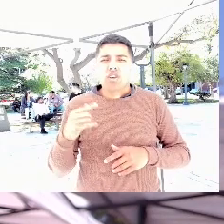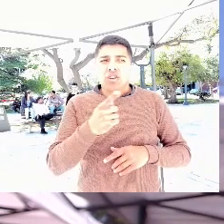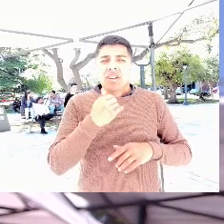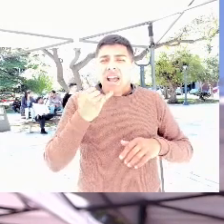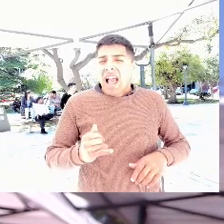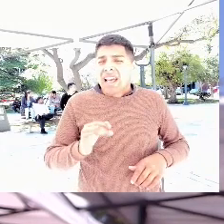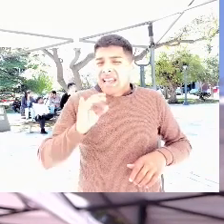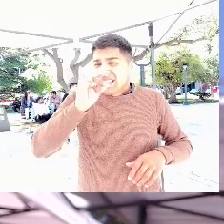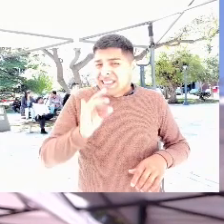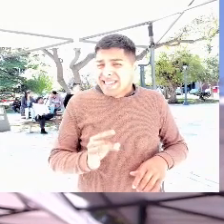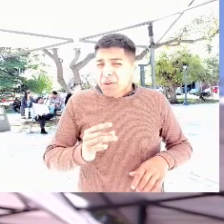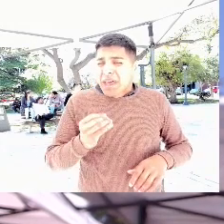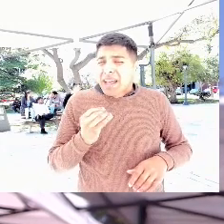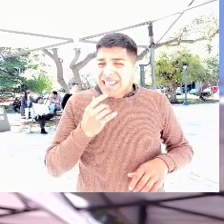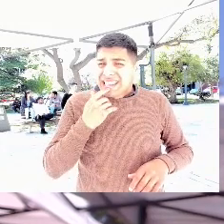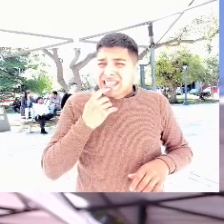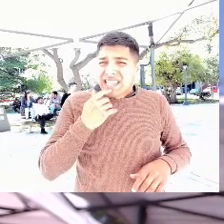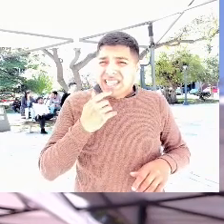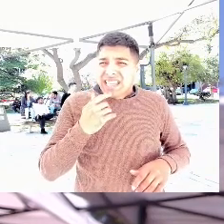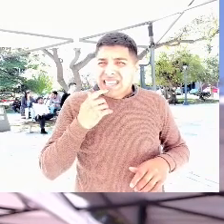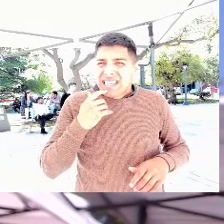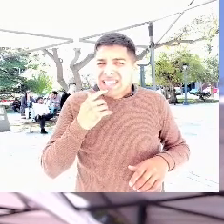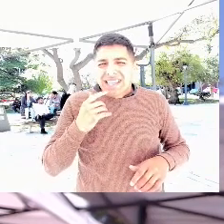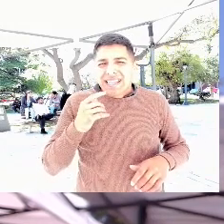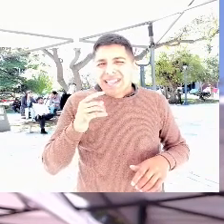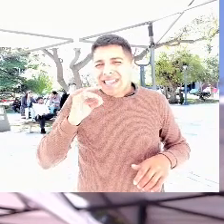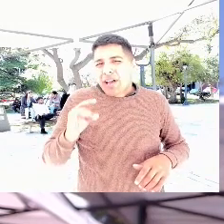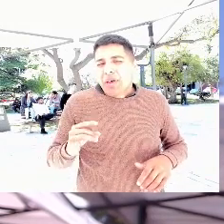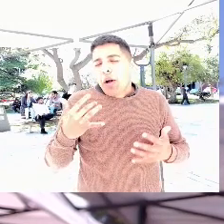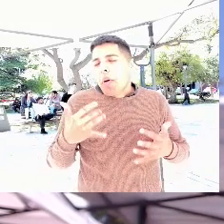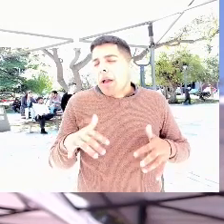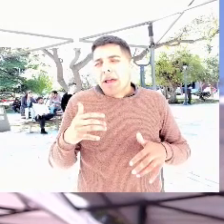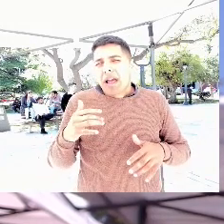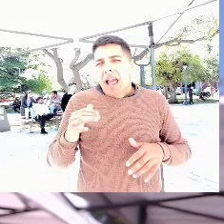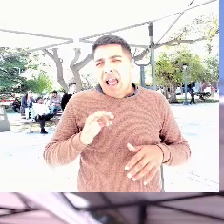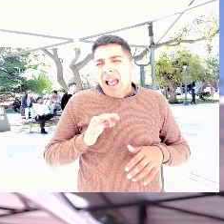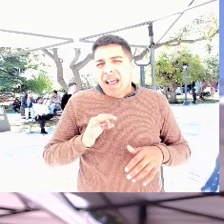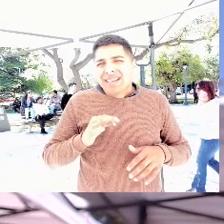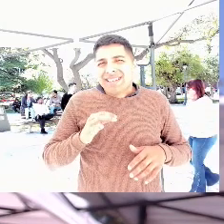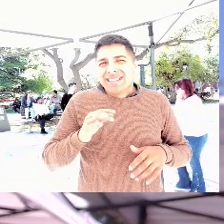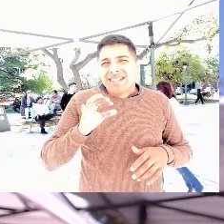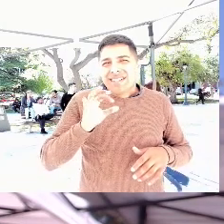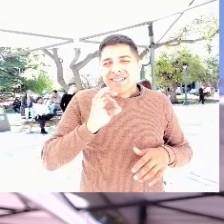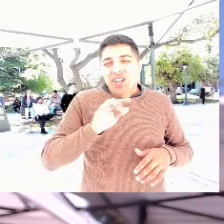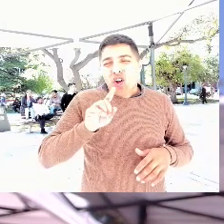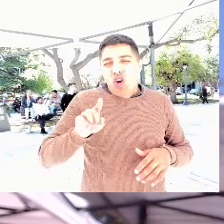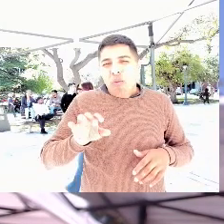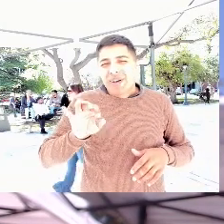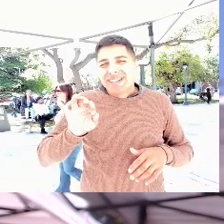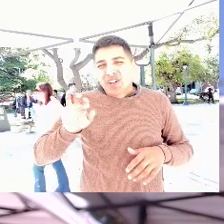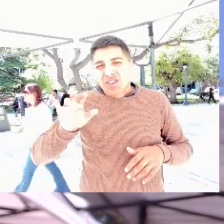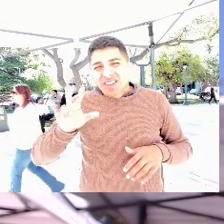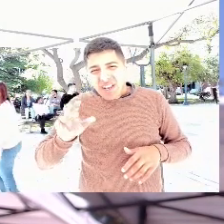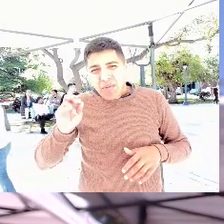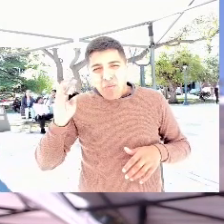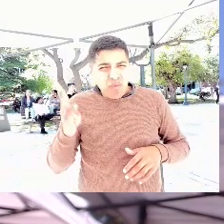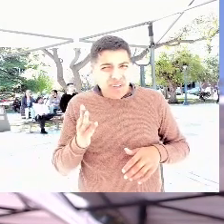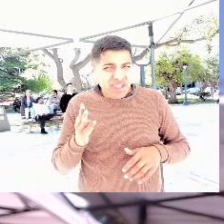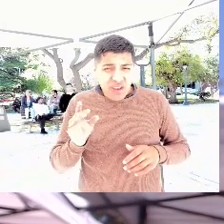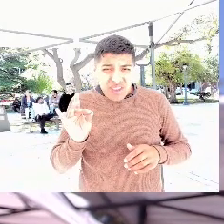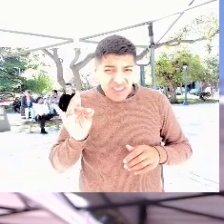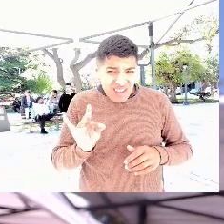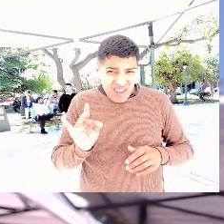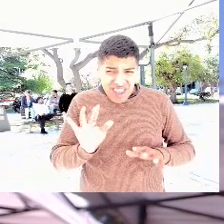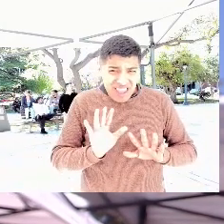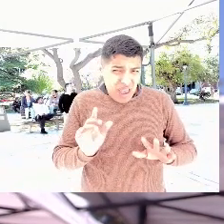deuda histórica del departamento, que es el 0,03%. No llega a ser ni siquiera